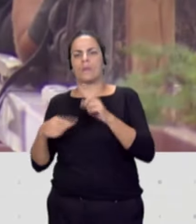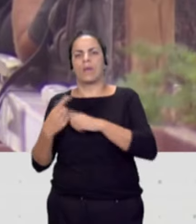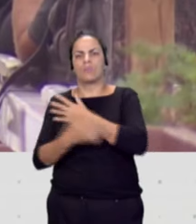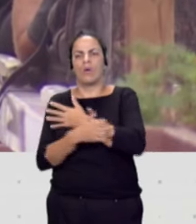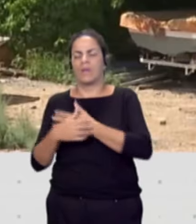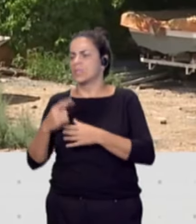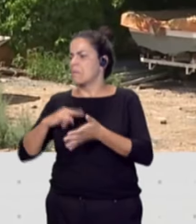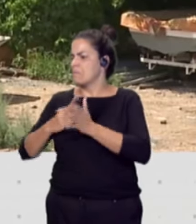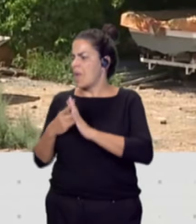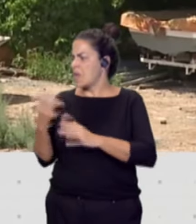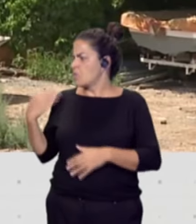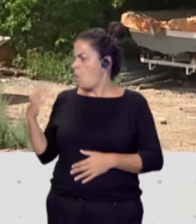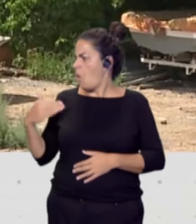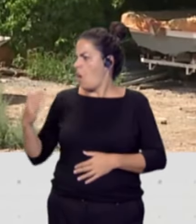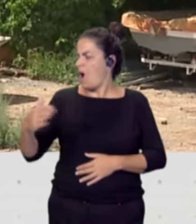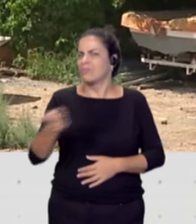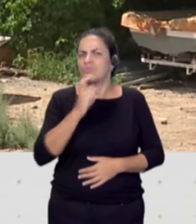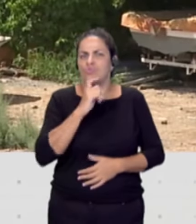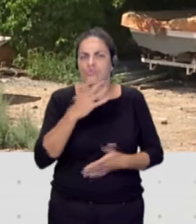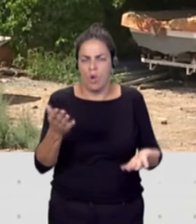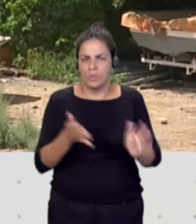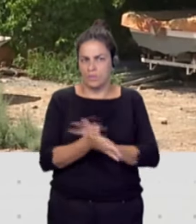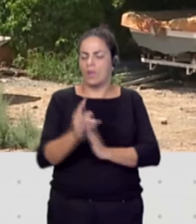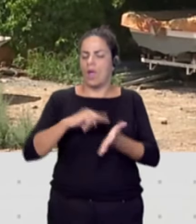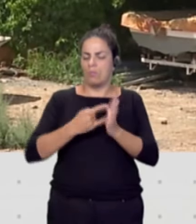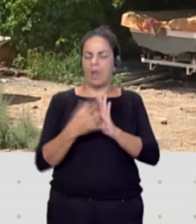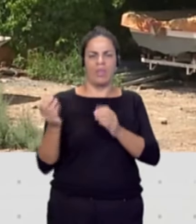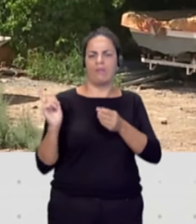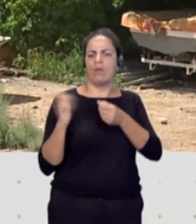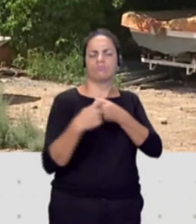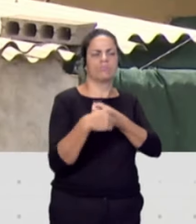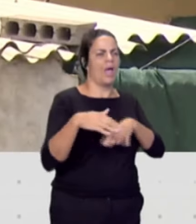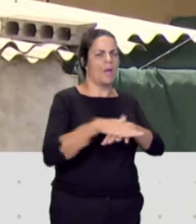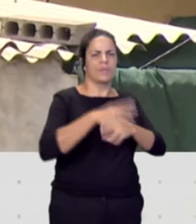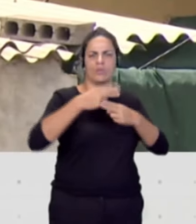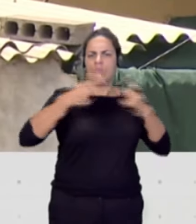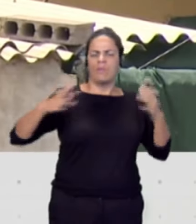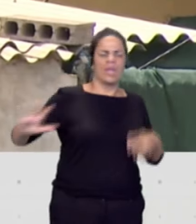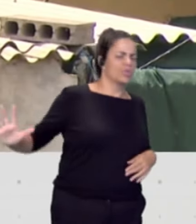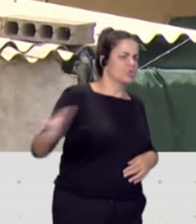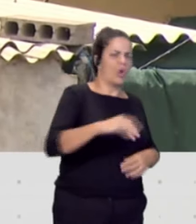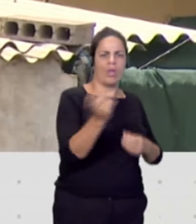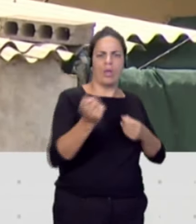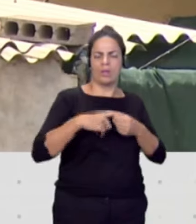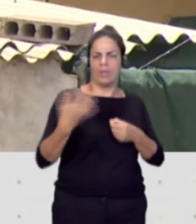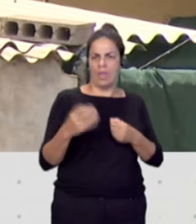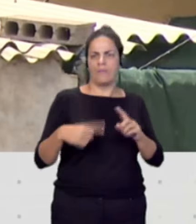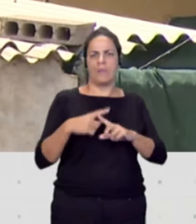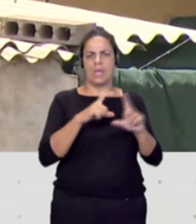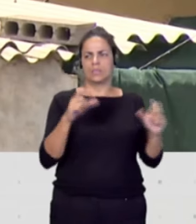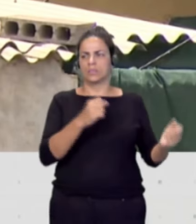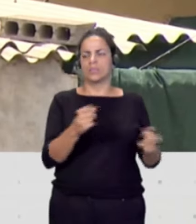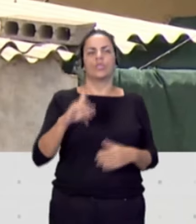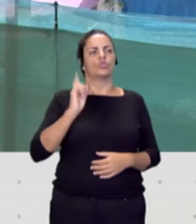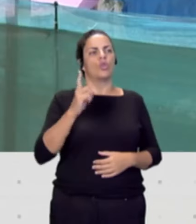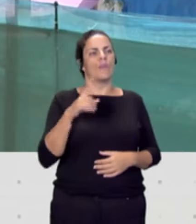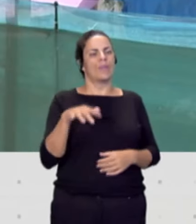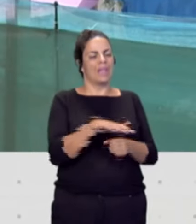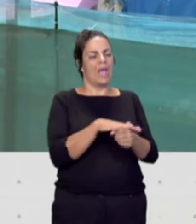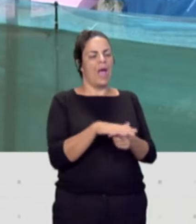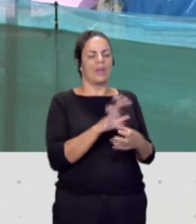los niveles de las administraciones públicas, todas las administraciones públicas, y no solamente la relacionada con derechos o bienestar